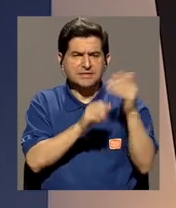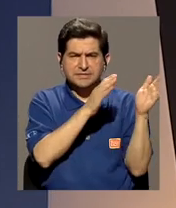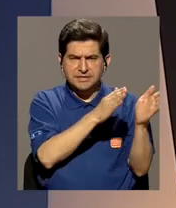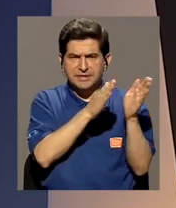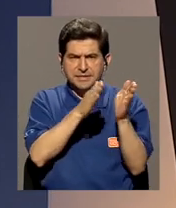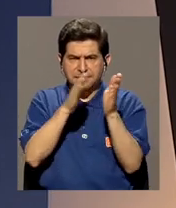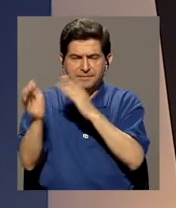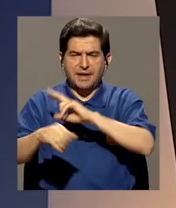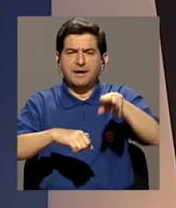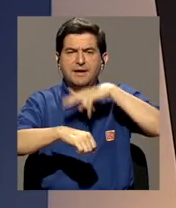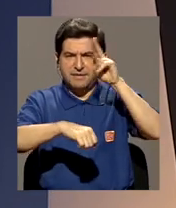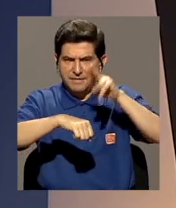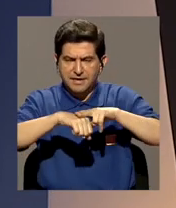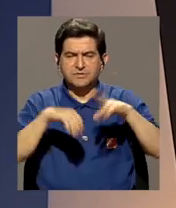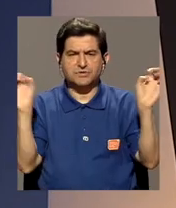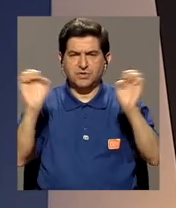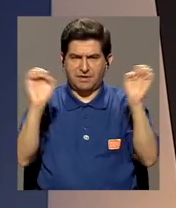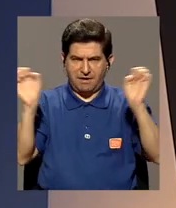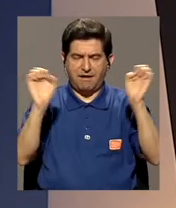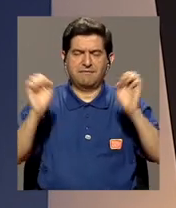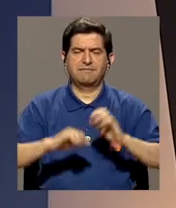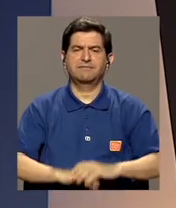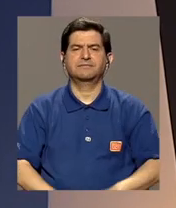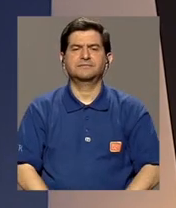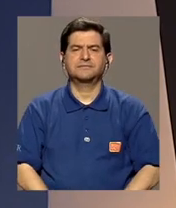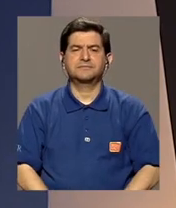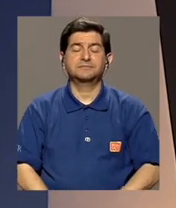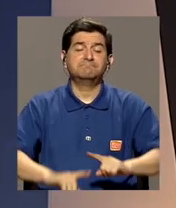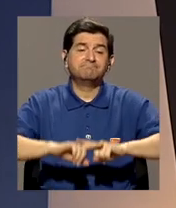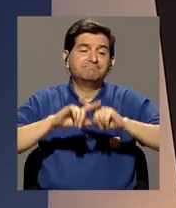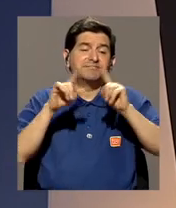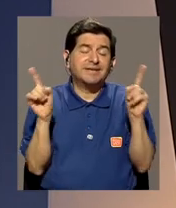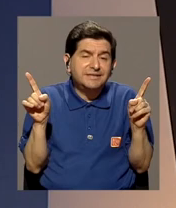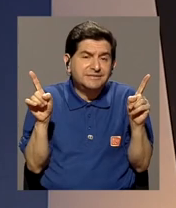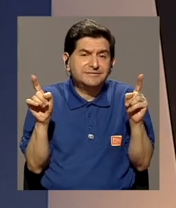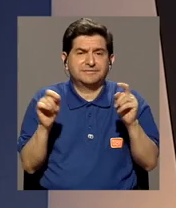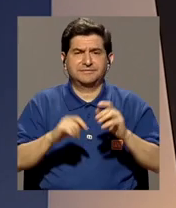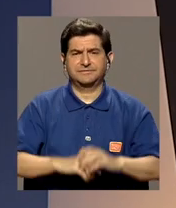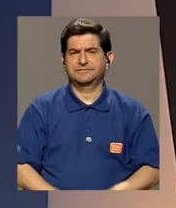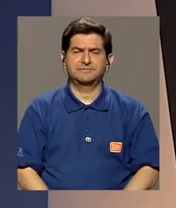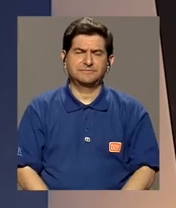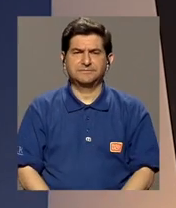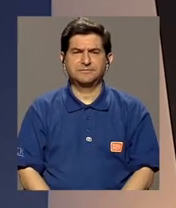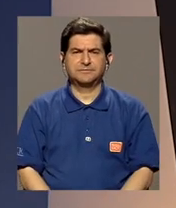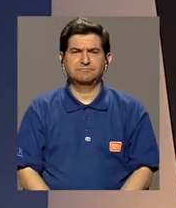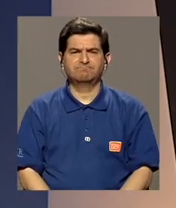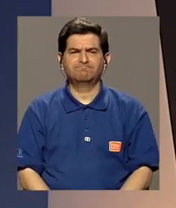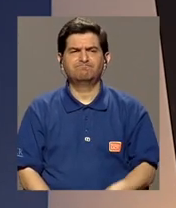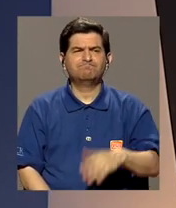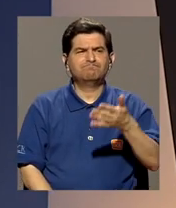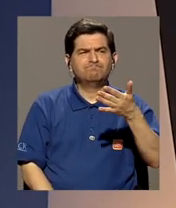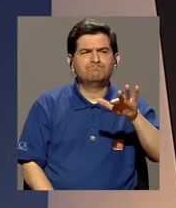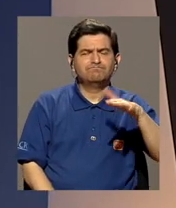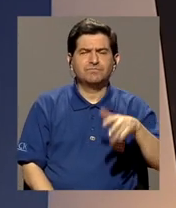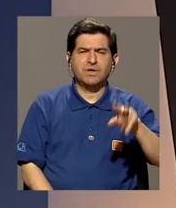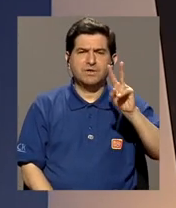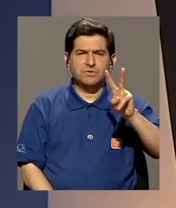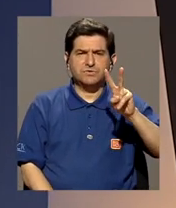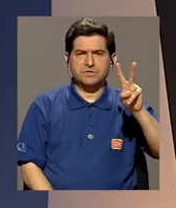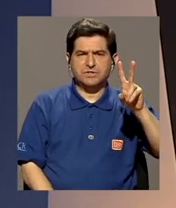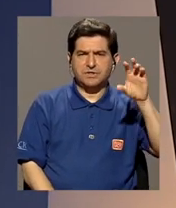un plan nacional de energía sin embargo hay alrededor de